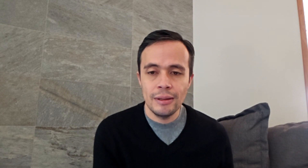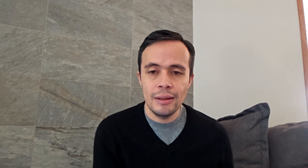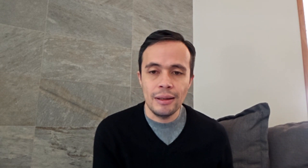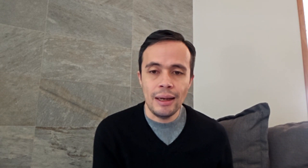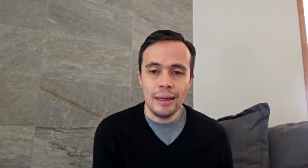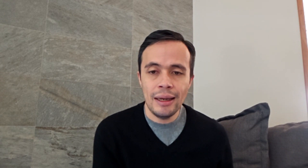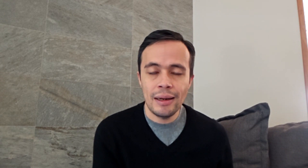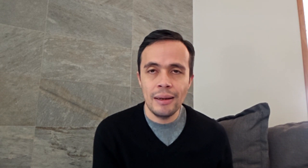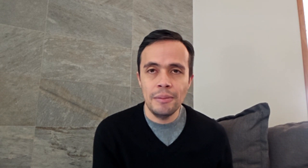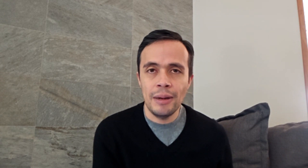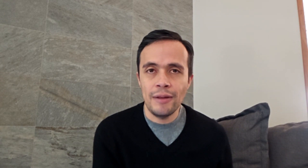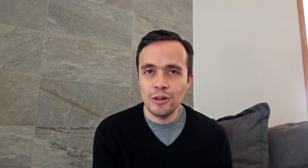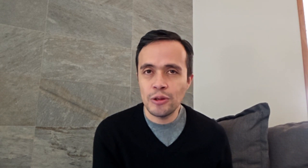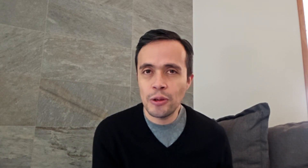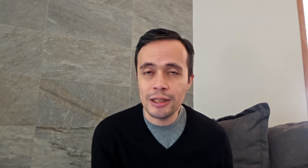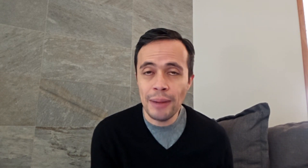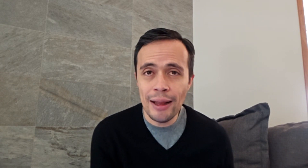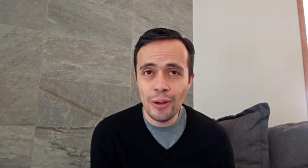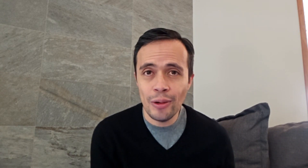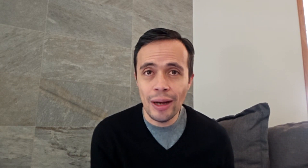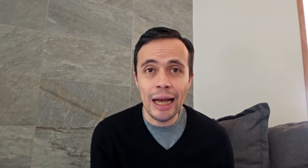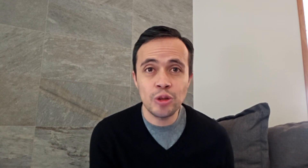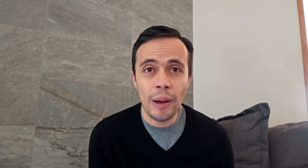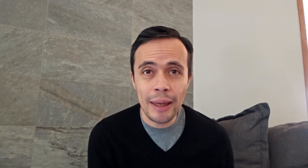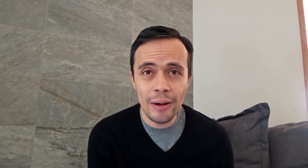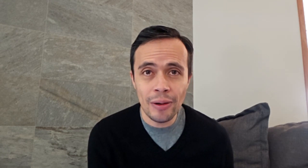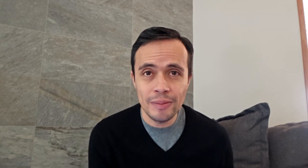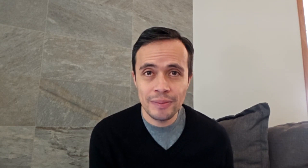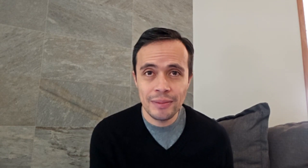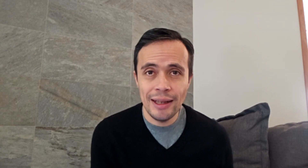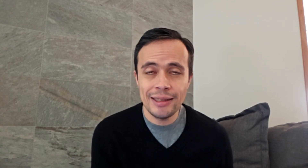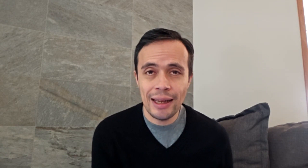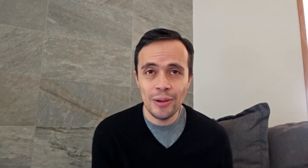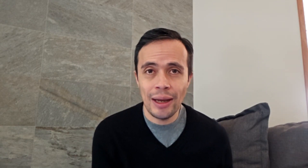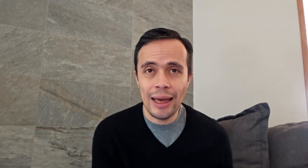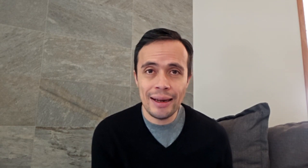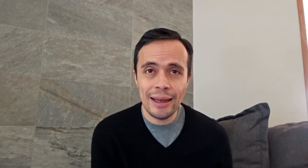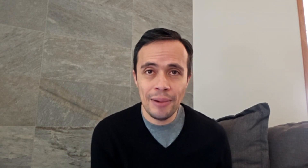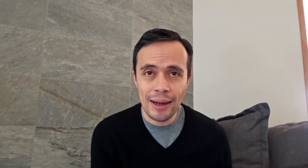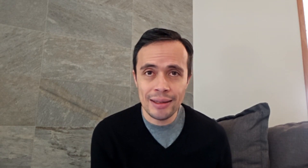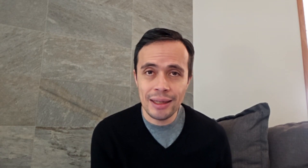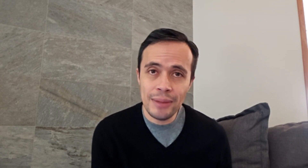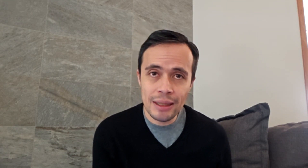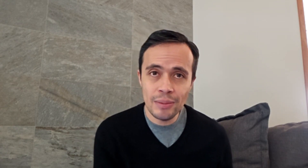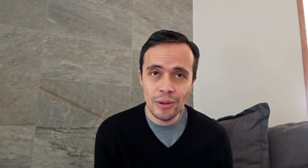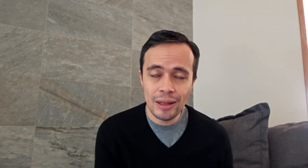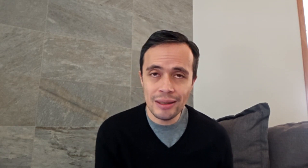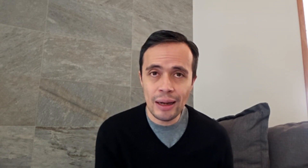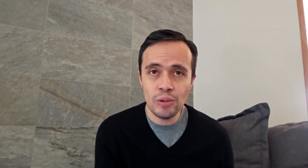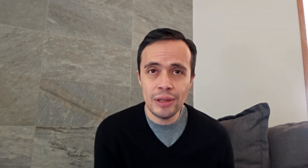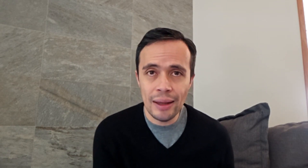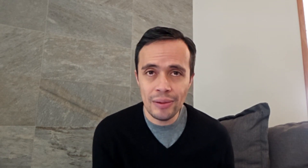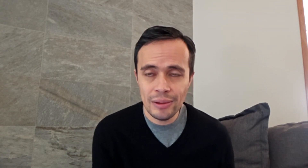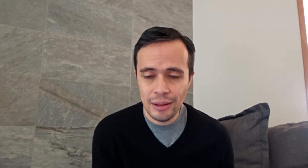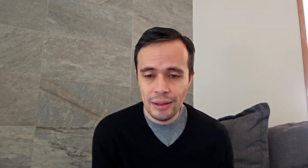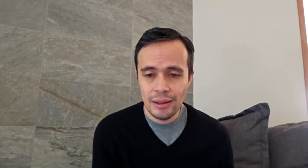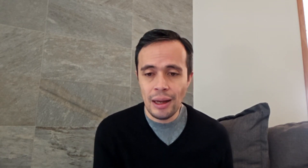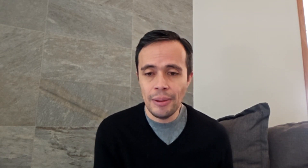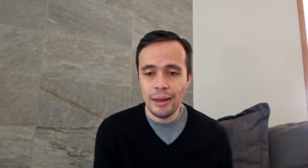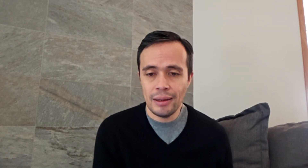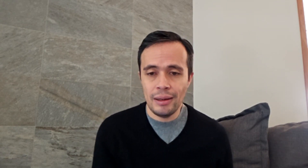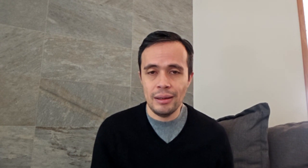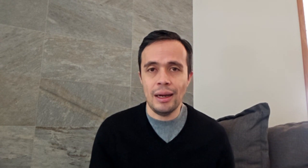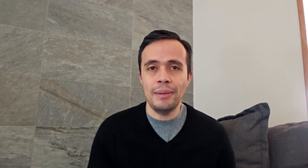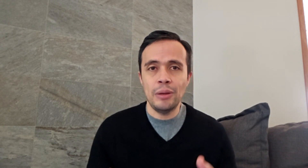cierto, ayer manifestó su respaldo a su amigo, el senador Enrique Vargas, el mismo que está acusado